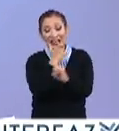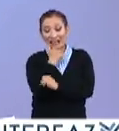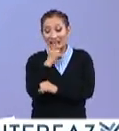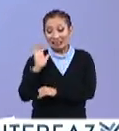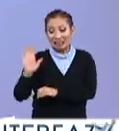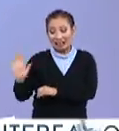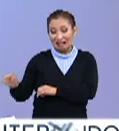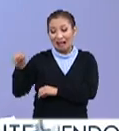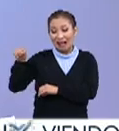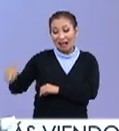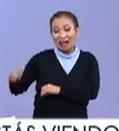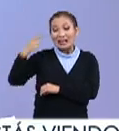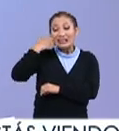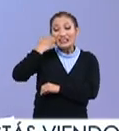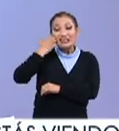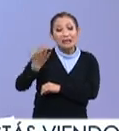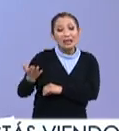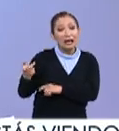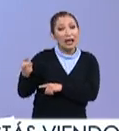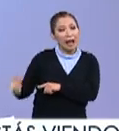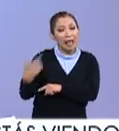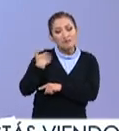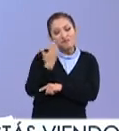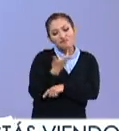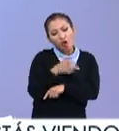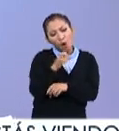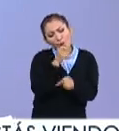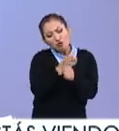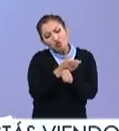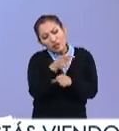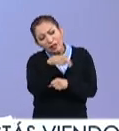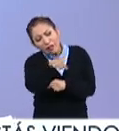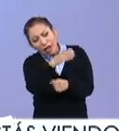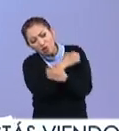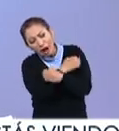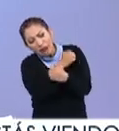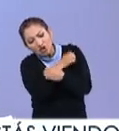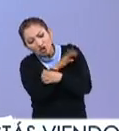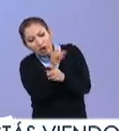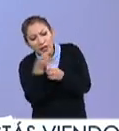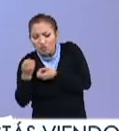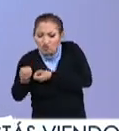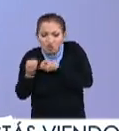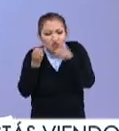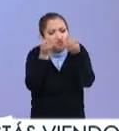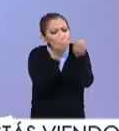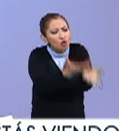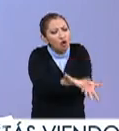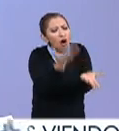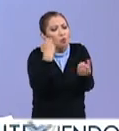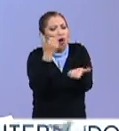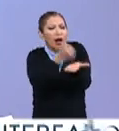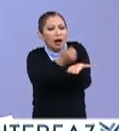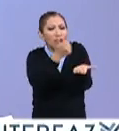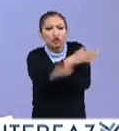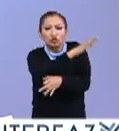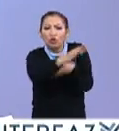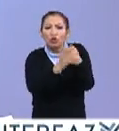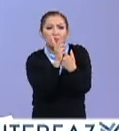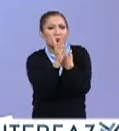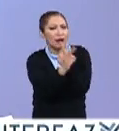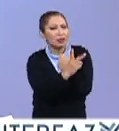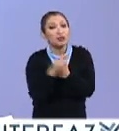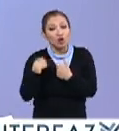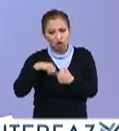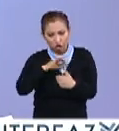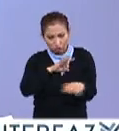Unido que busca encontrar oportunidades educativas y compartir, hacer una colaboración con todos los países. De